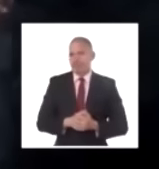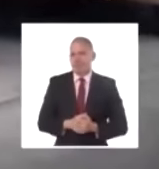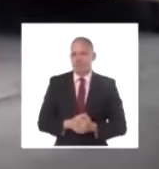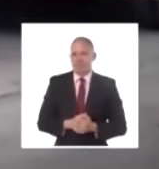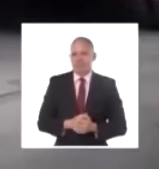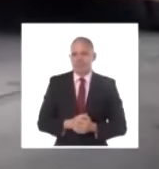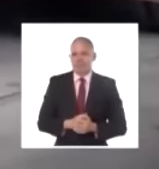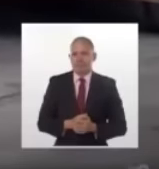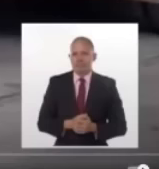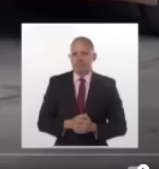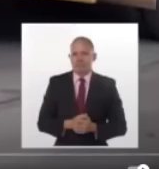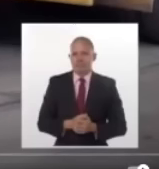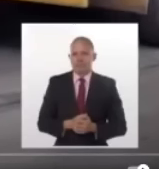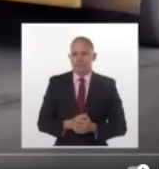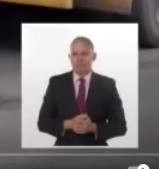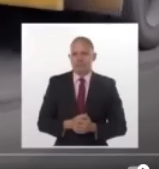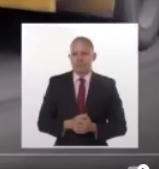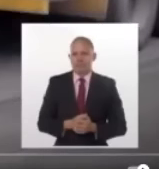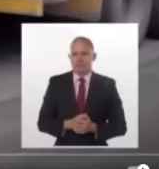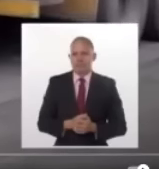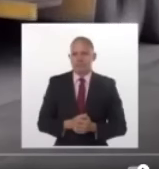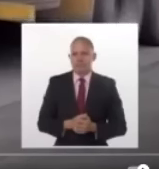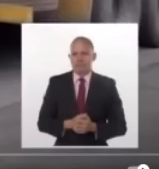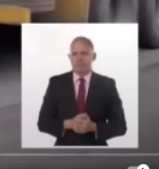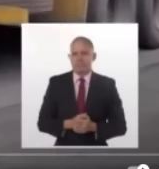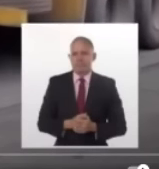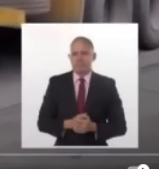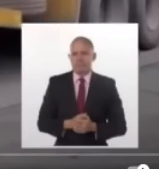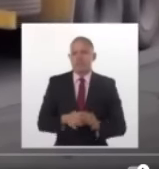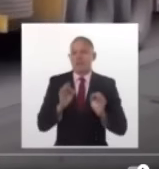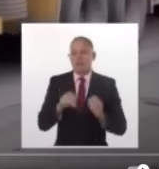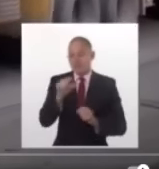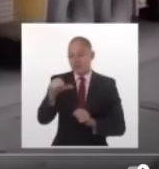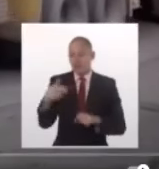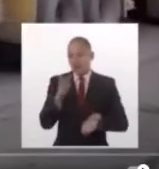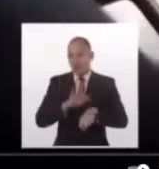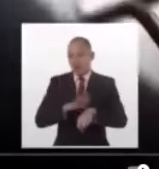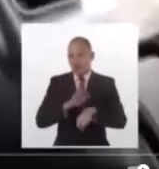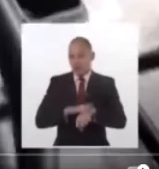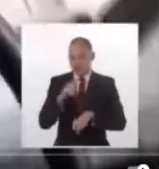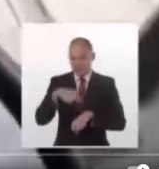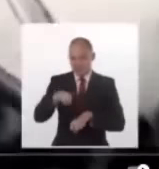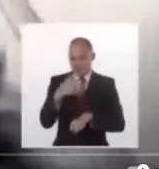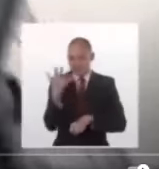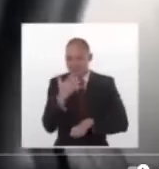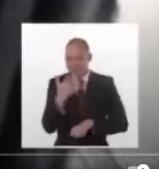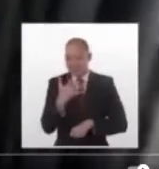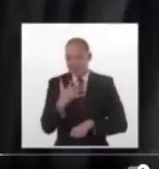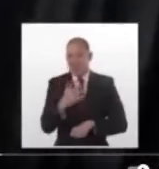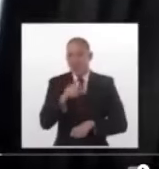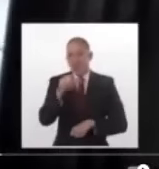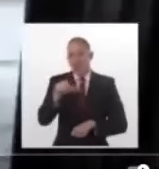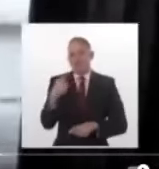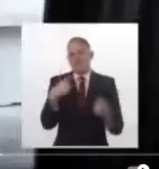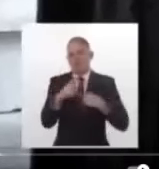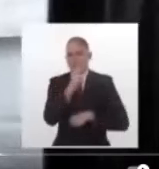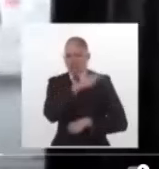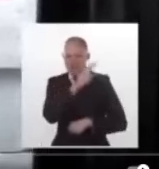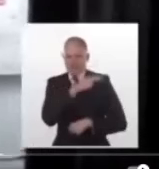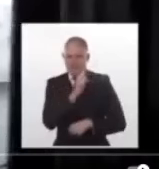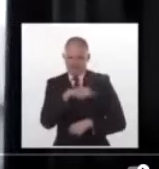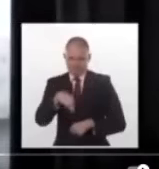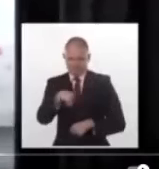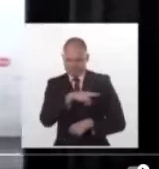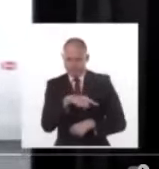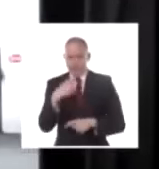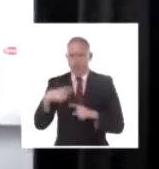forma. Entre los presuntos autores y como parte de la cadena delictiva se encuentran jefes de turno,